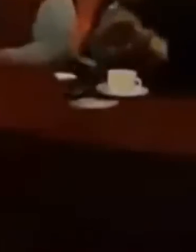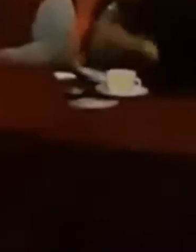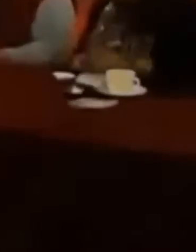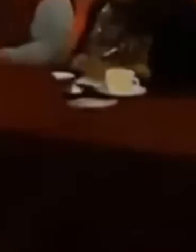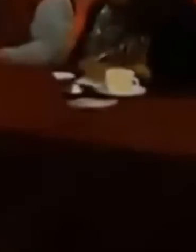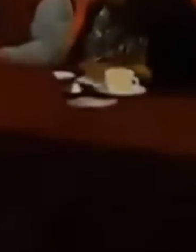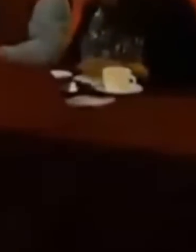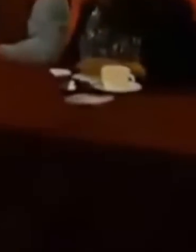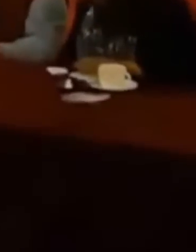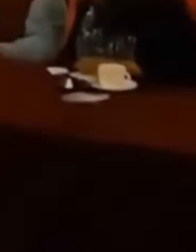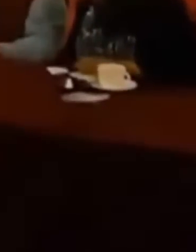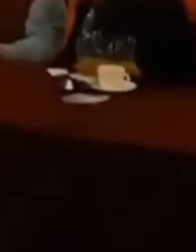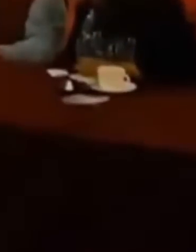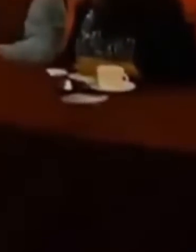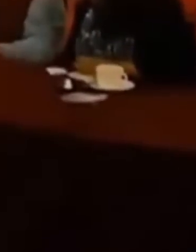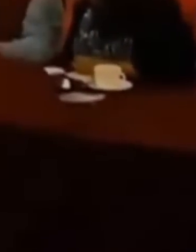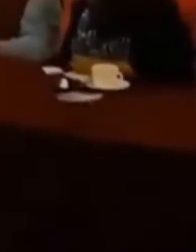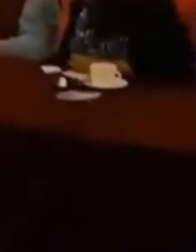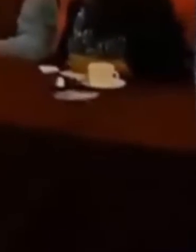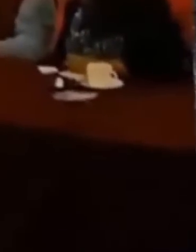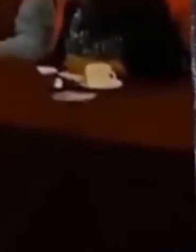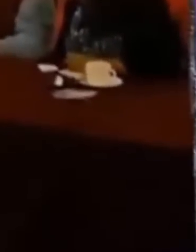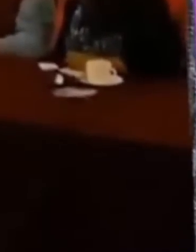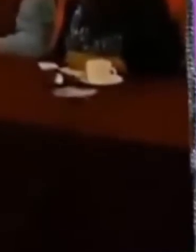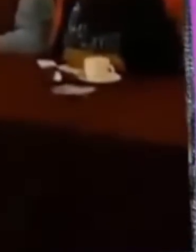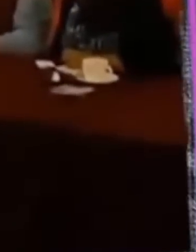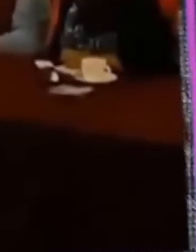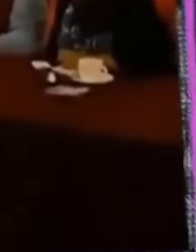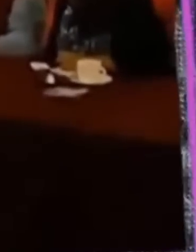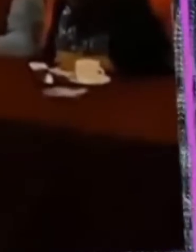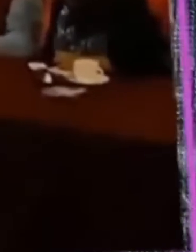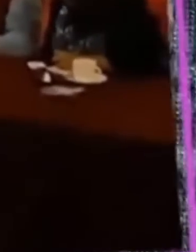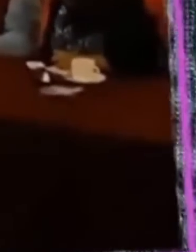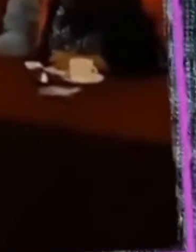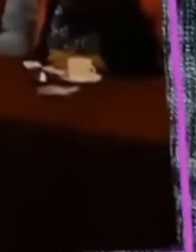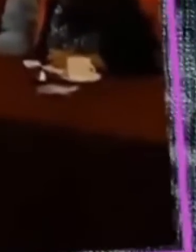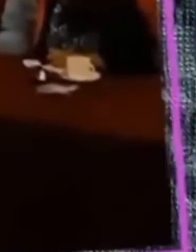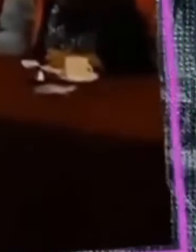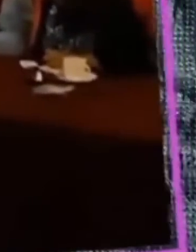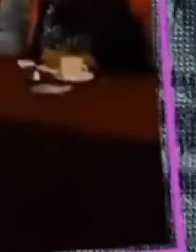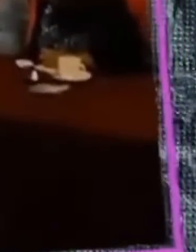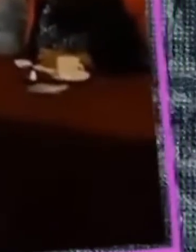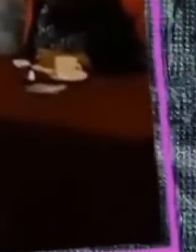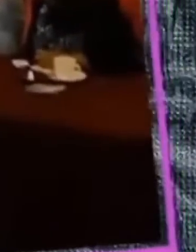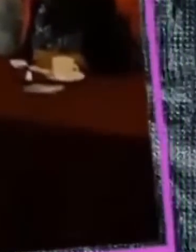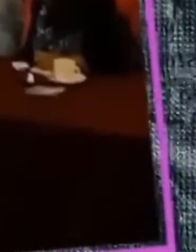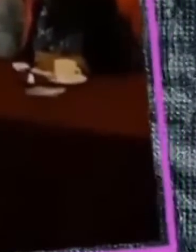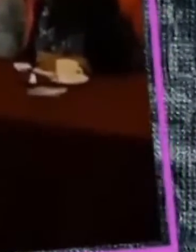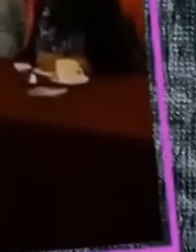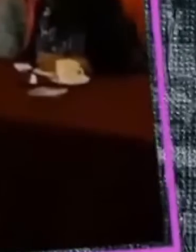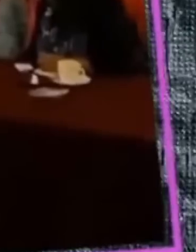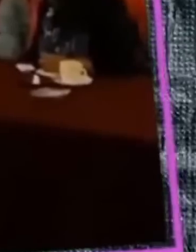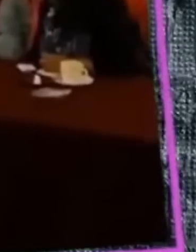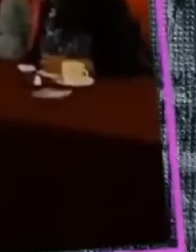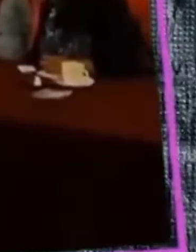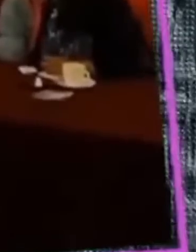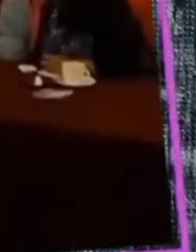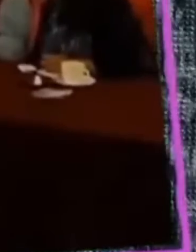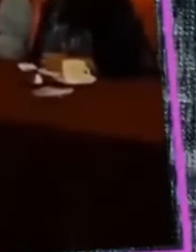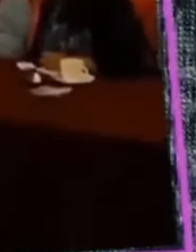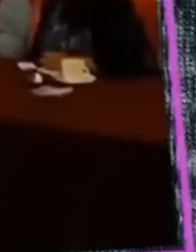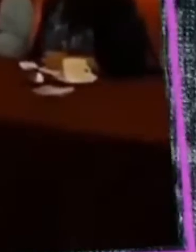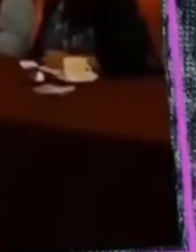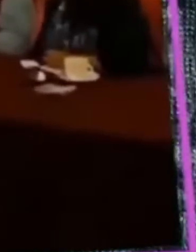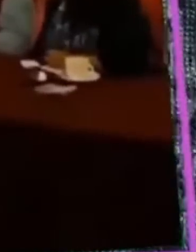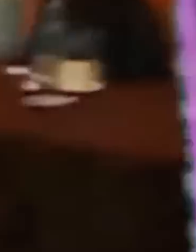leyes. Aseguró que el cierre del periodo ordinario de sesiones se llevó a cabo con base en el reglamento de este órgano legislativo